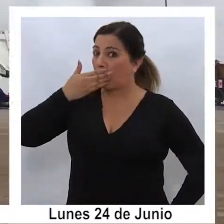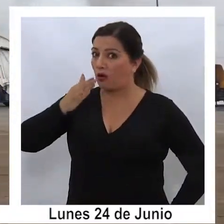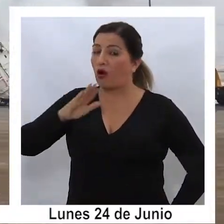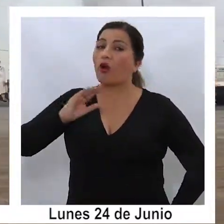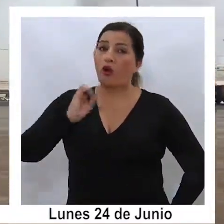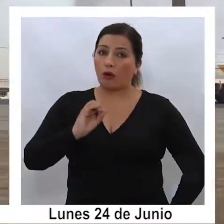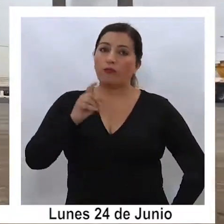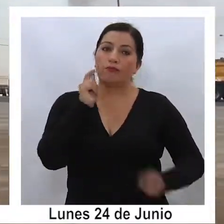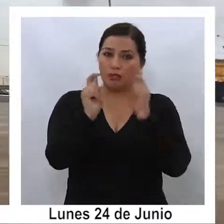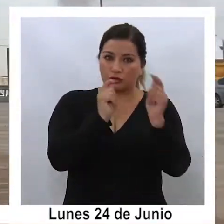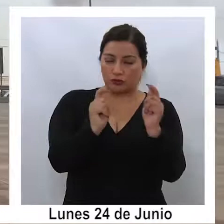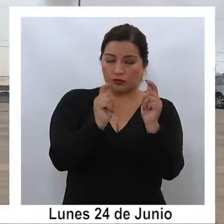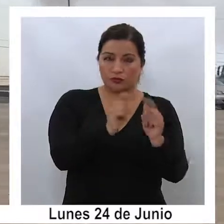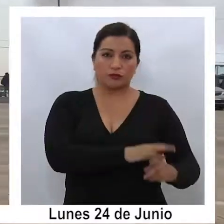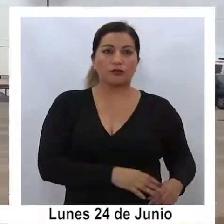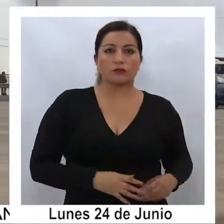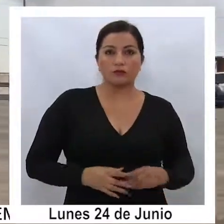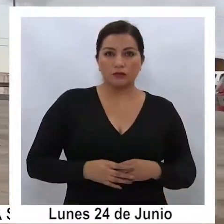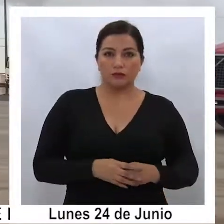en riesgo.